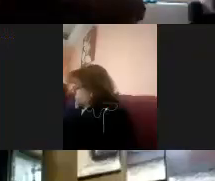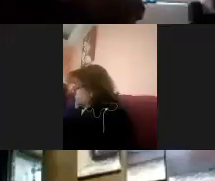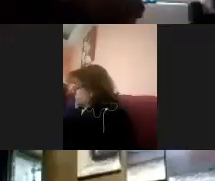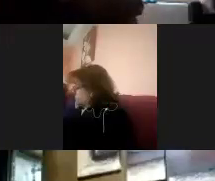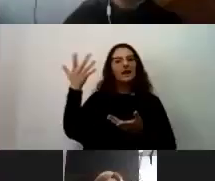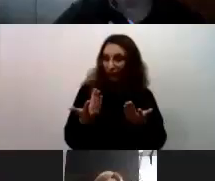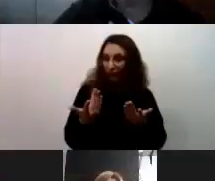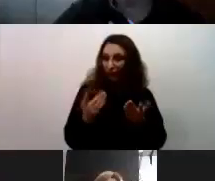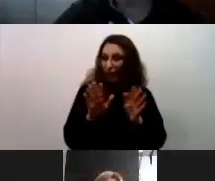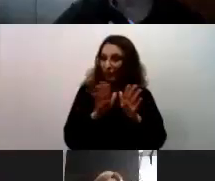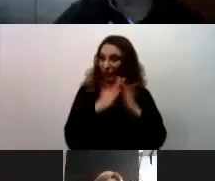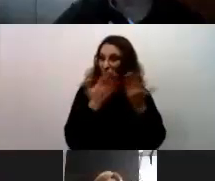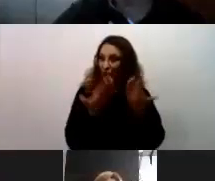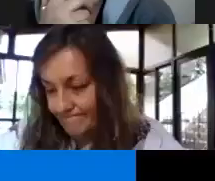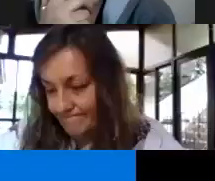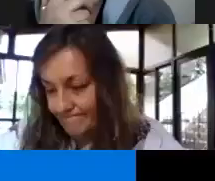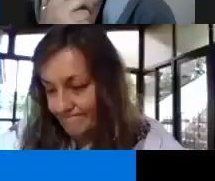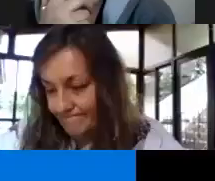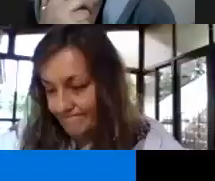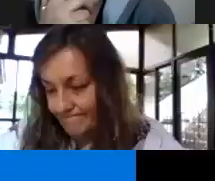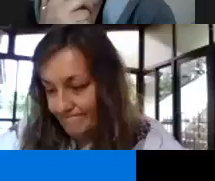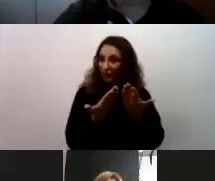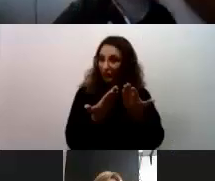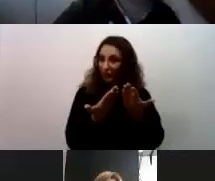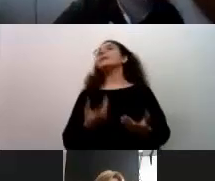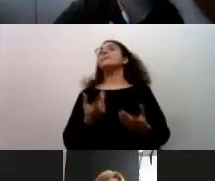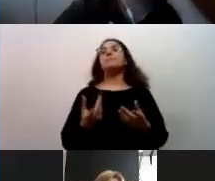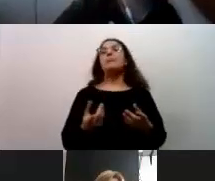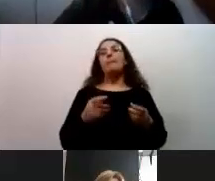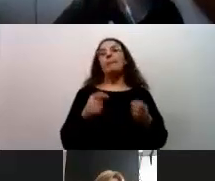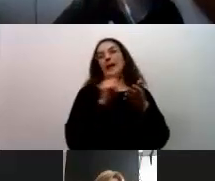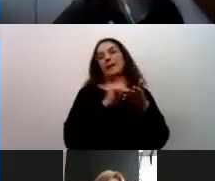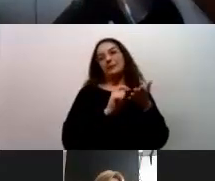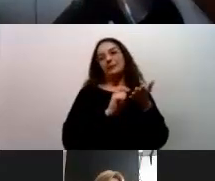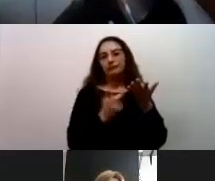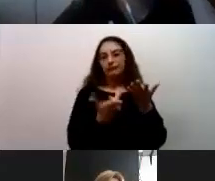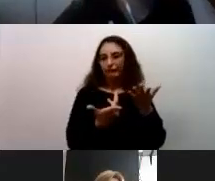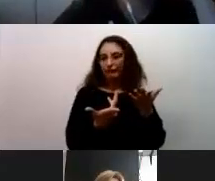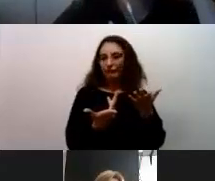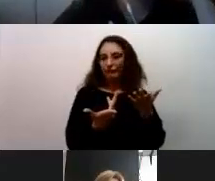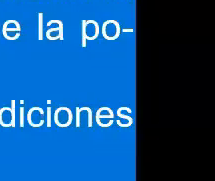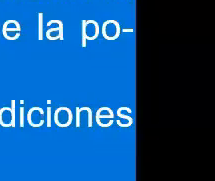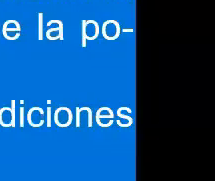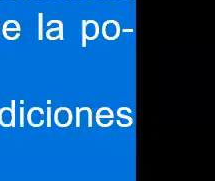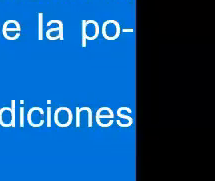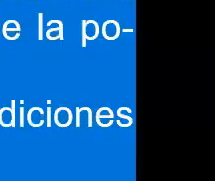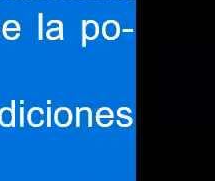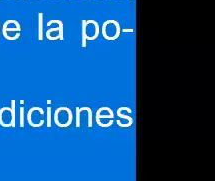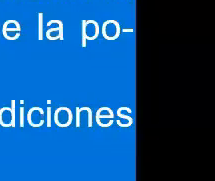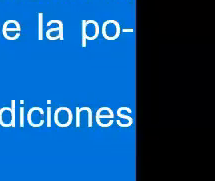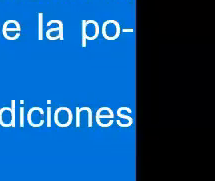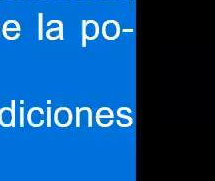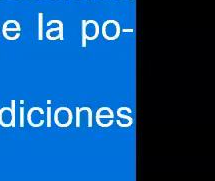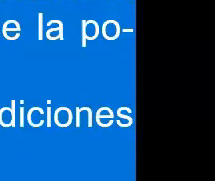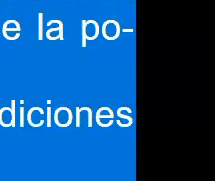por la constitución del Estado. Notas, citas, textos y libros tienen que ver, lo que he